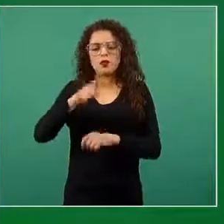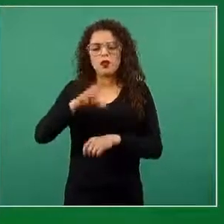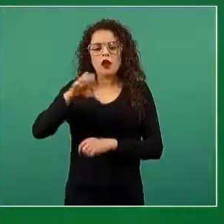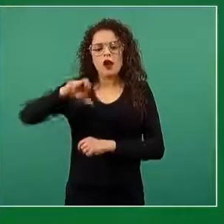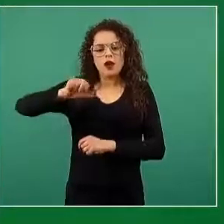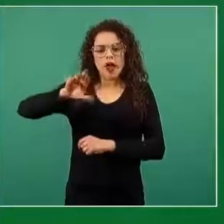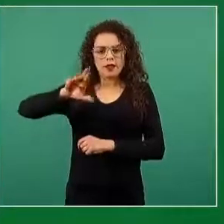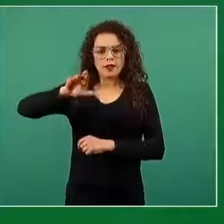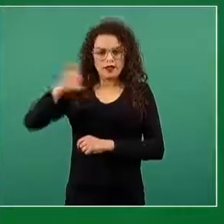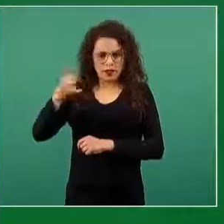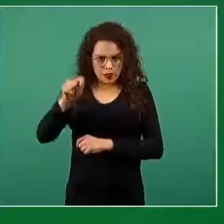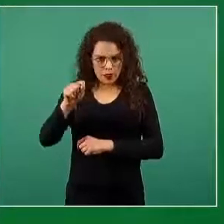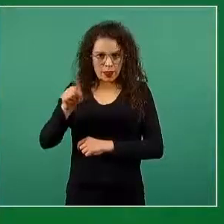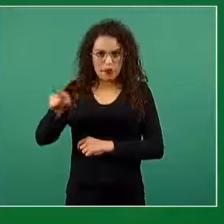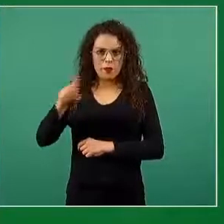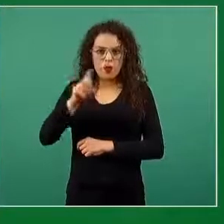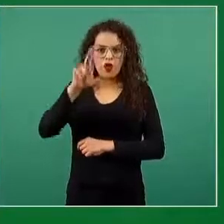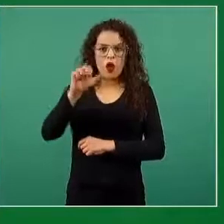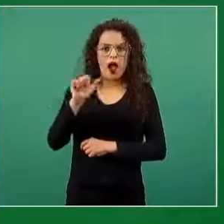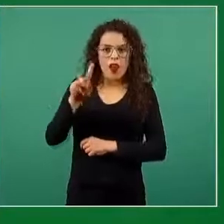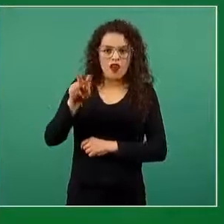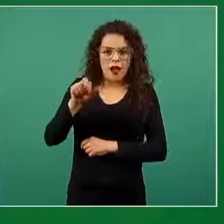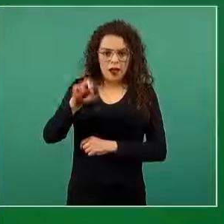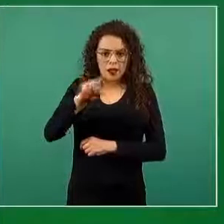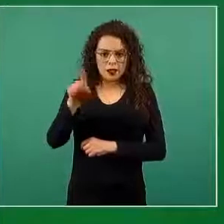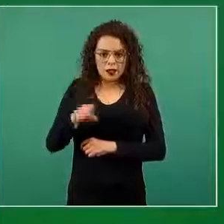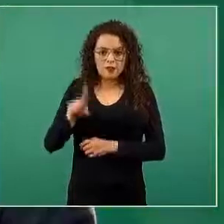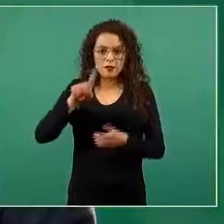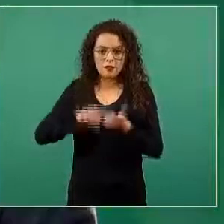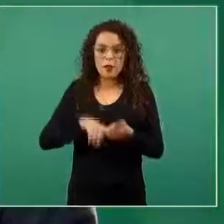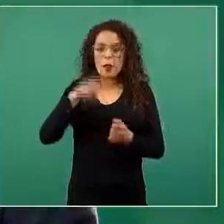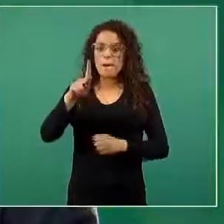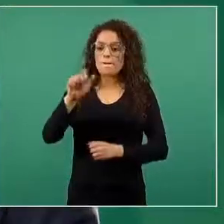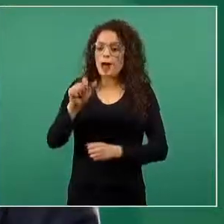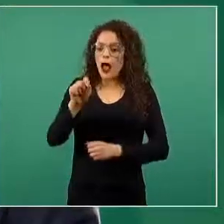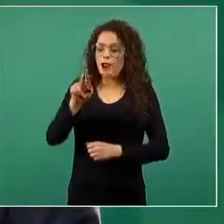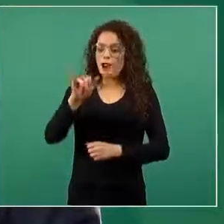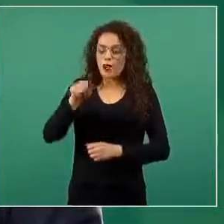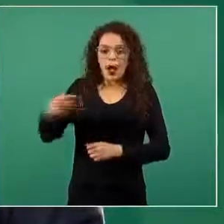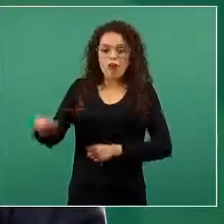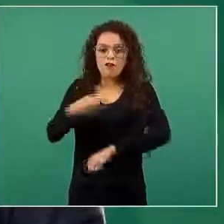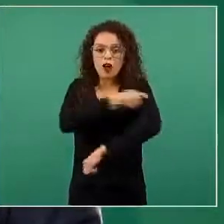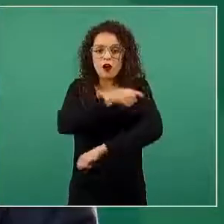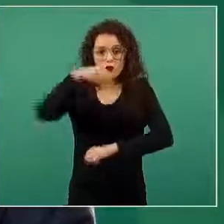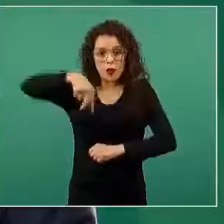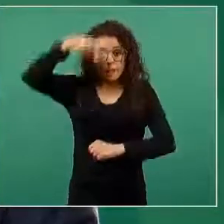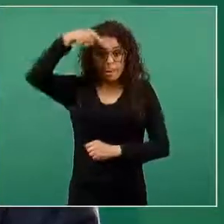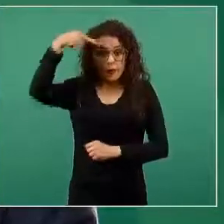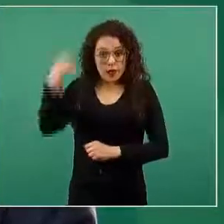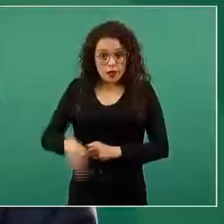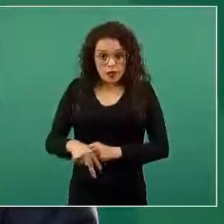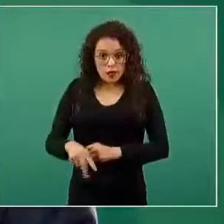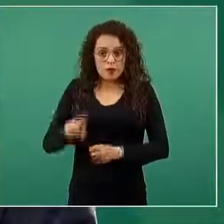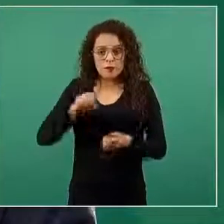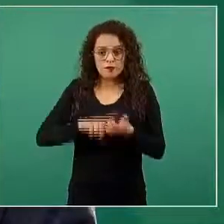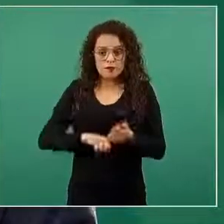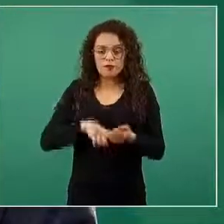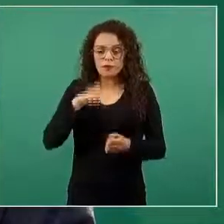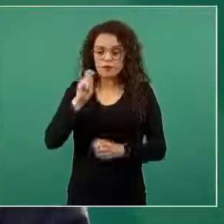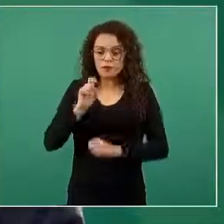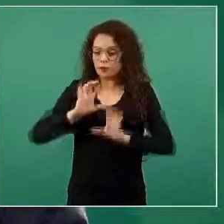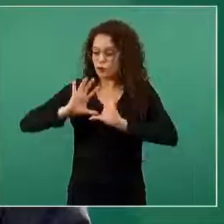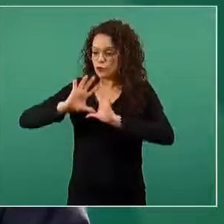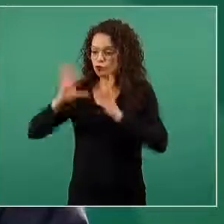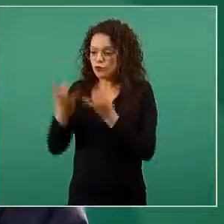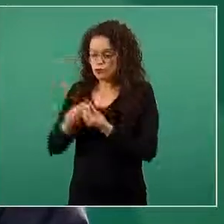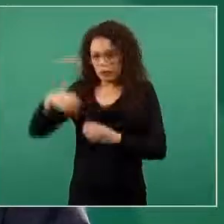CONACYT, por la doctora Álvarez Builla, es Patria, la vacuna mexicana, que a partir de una plataforma de conocimiento